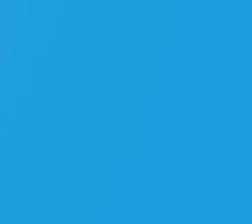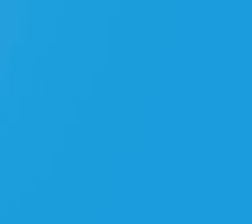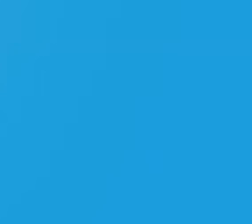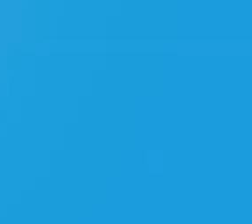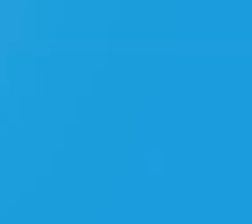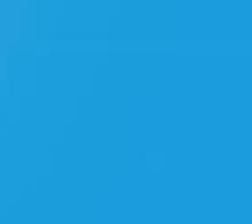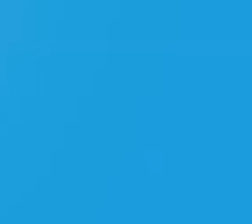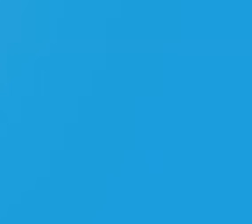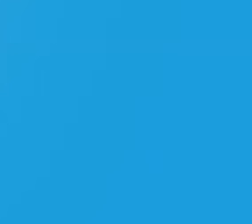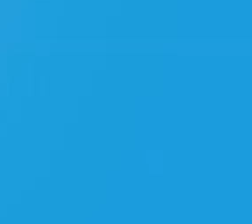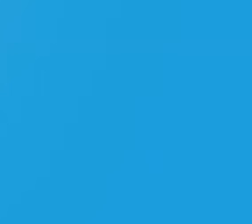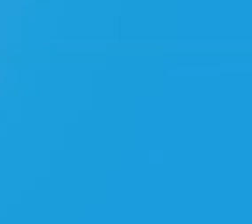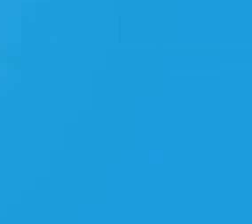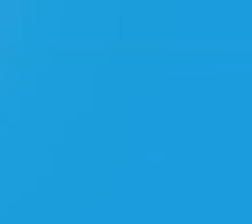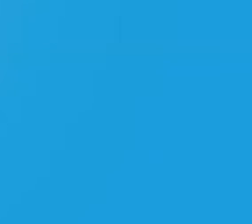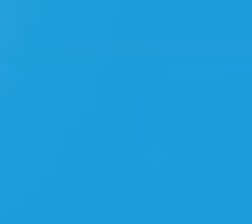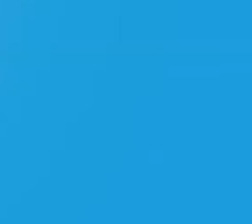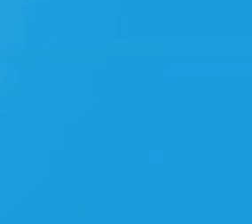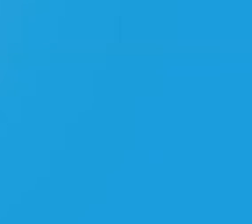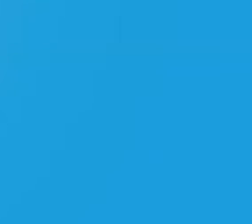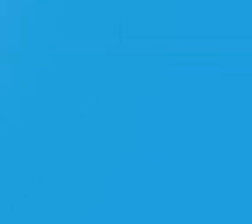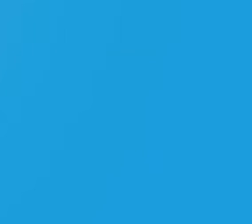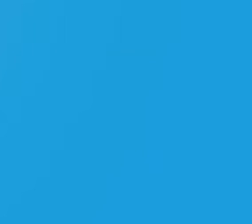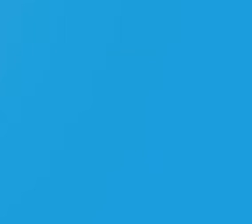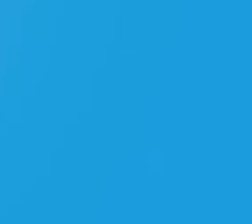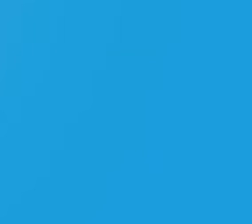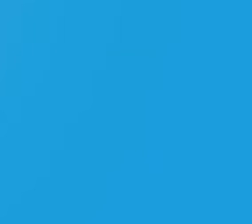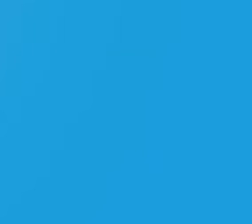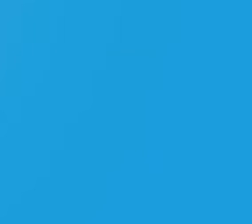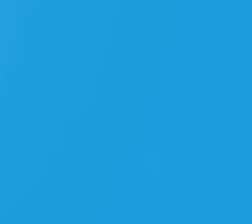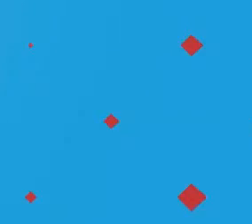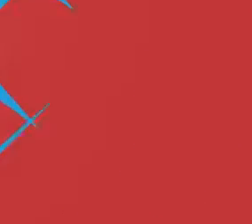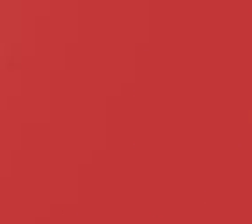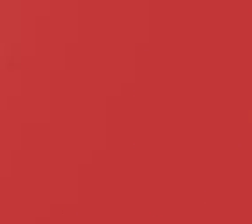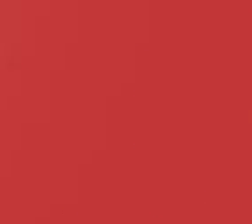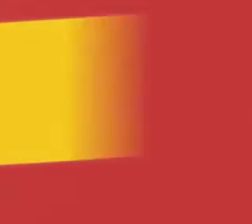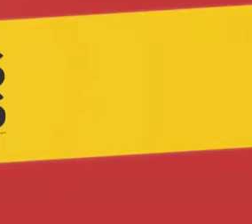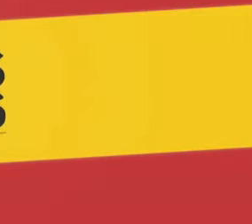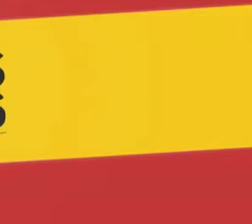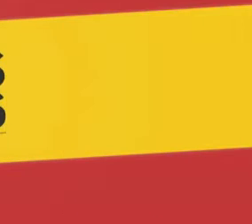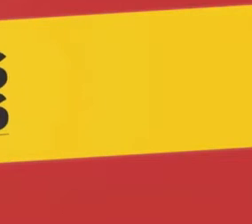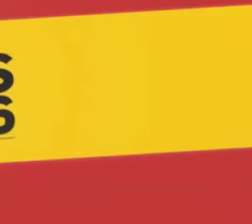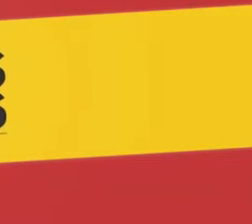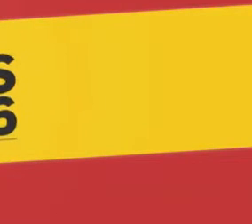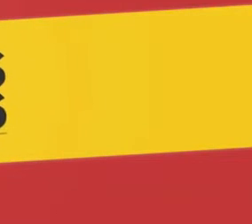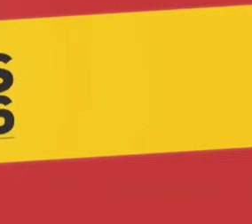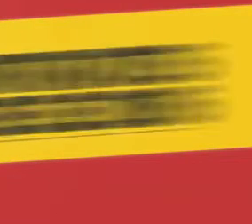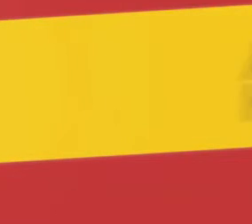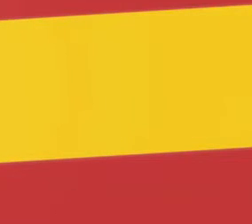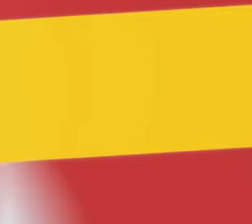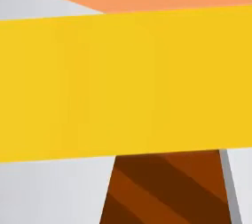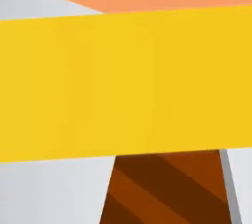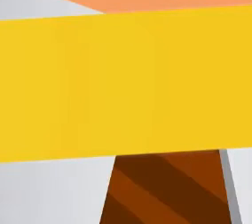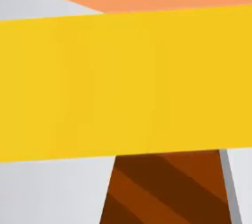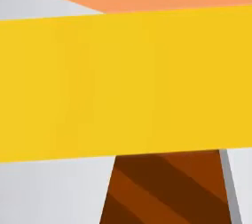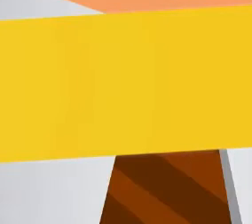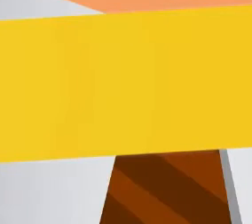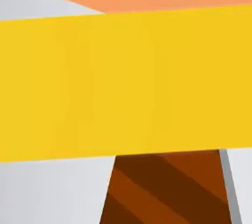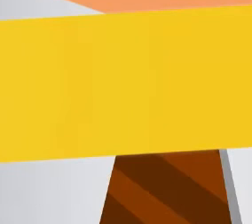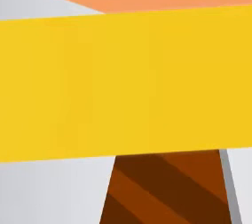en Enlace Televisión. Todos nuestros planes tienen 20% de descuento por este mes. No deje pasar esta oportunidad.